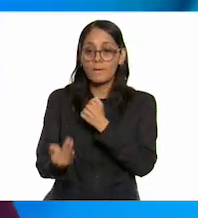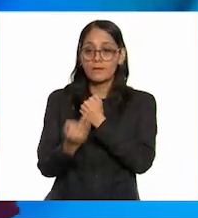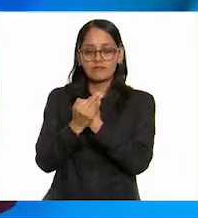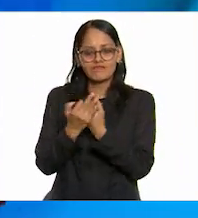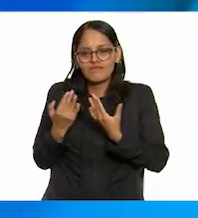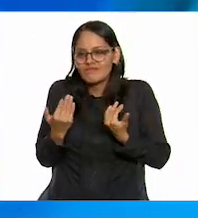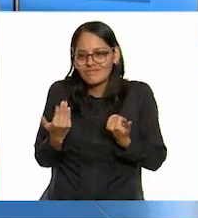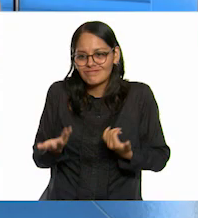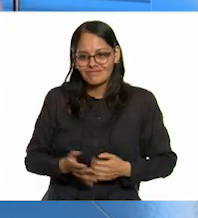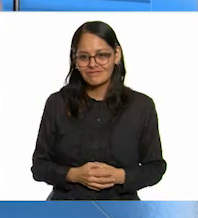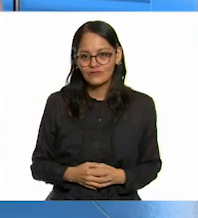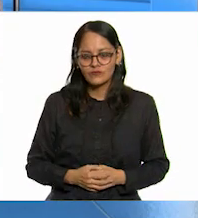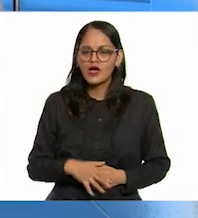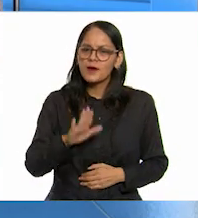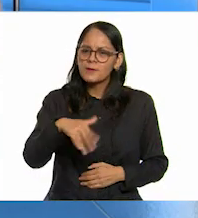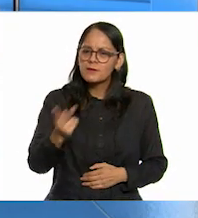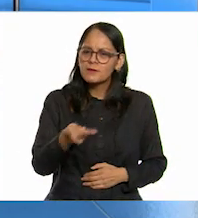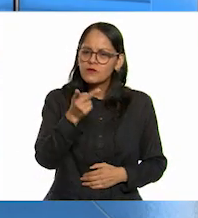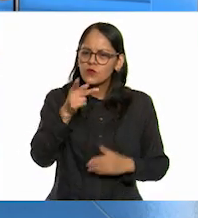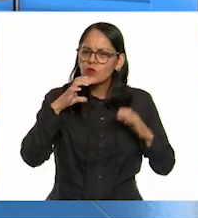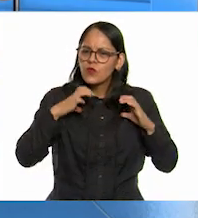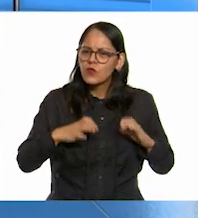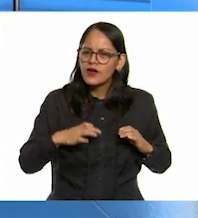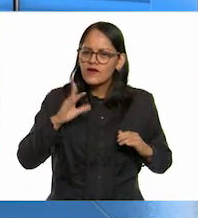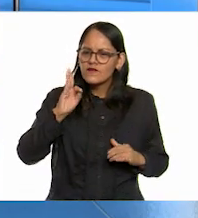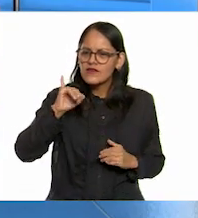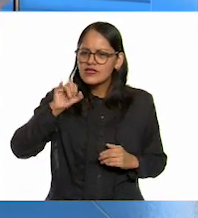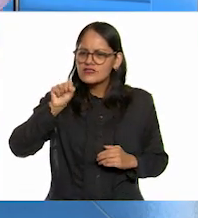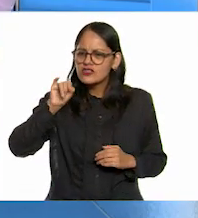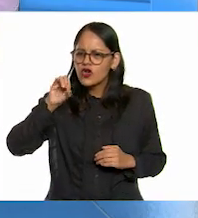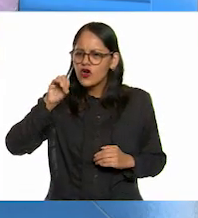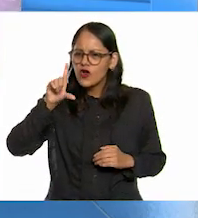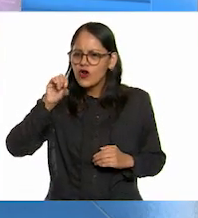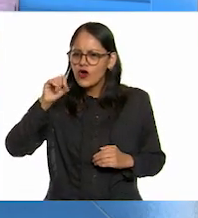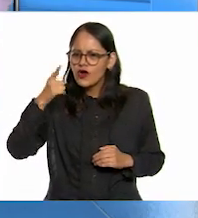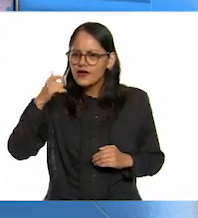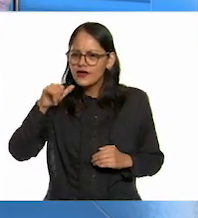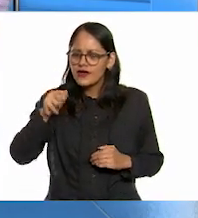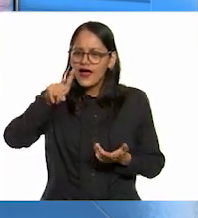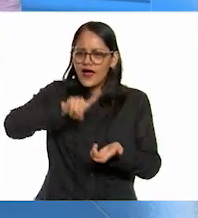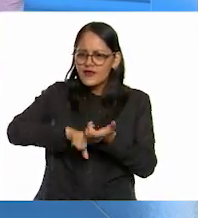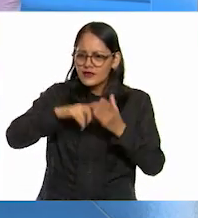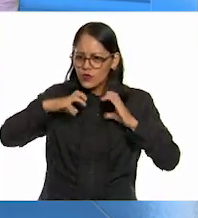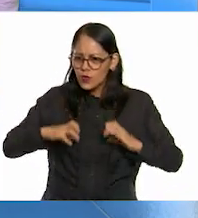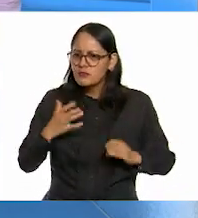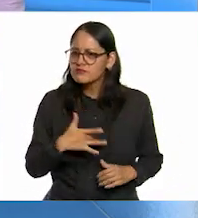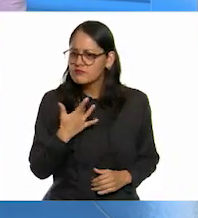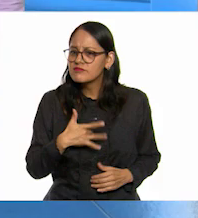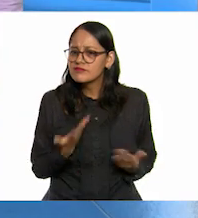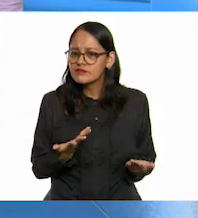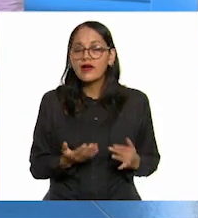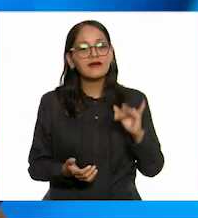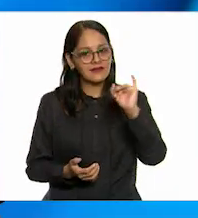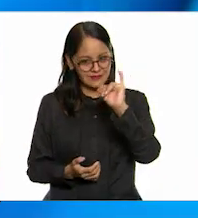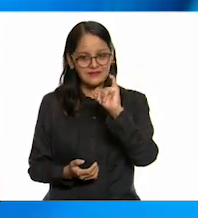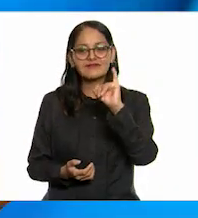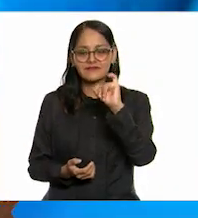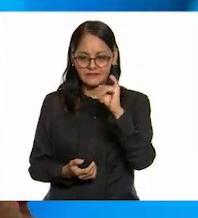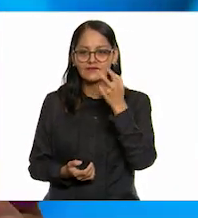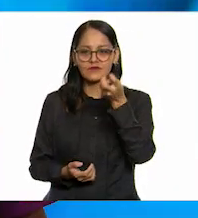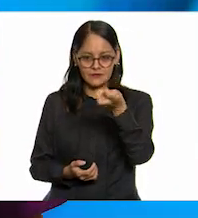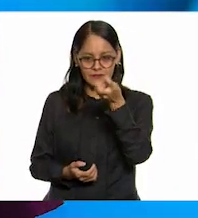protección. Al decir fisiológico, ¿te refieres a las respuestas internas de nuestro cuerpo? Así es.